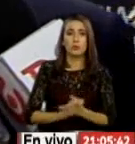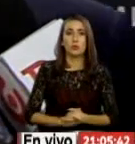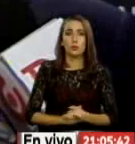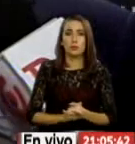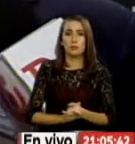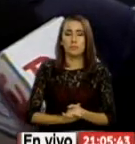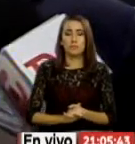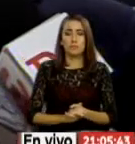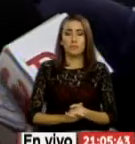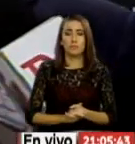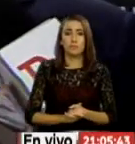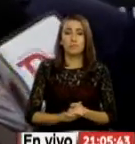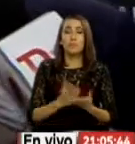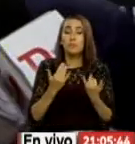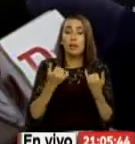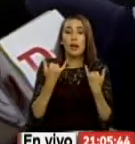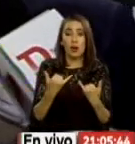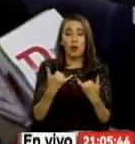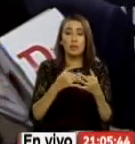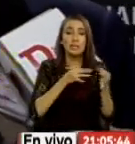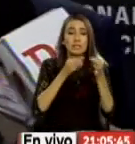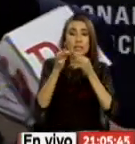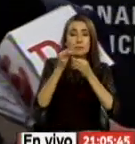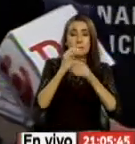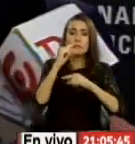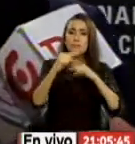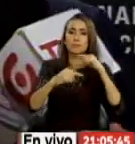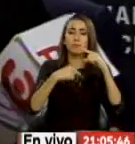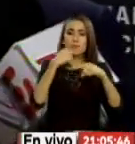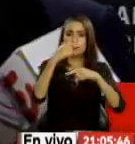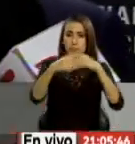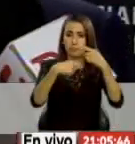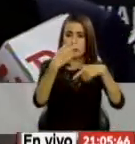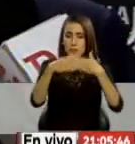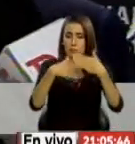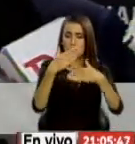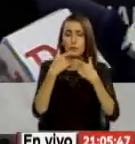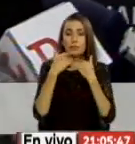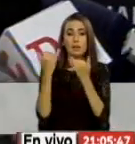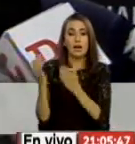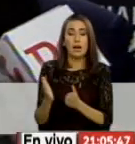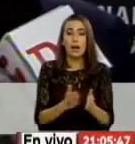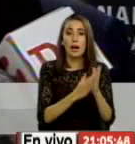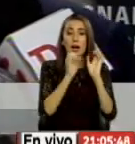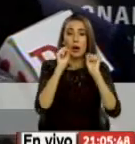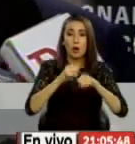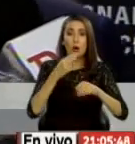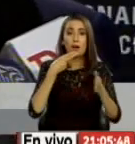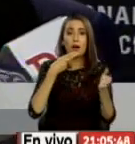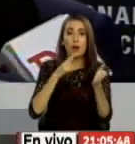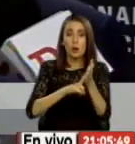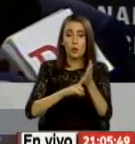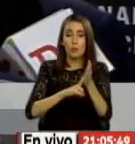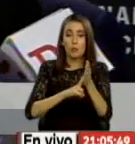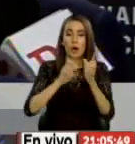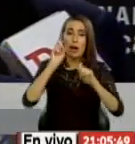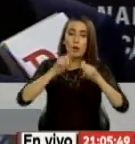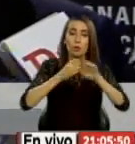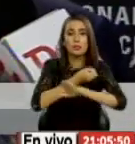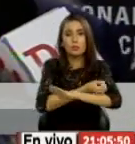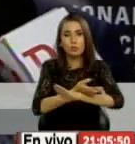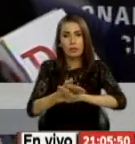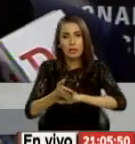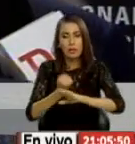Definitivamente es algo que habrá que sustentarlo en el tiempo, hay que presentarlo. Ya tenemos algunas cartas de algunos